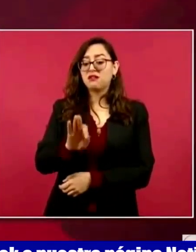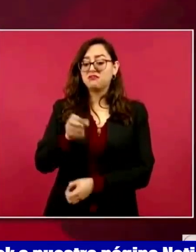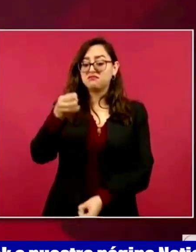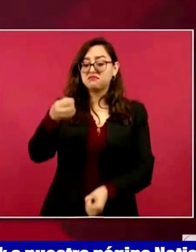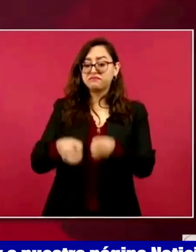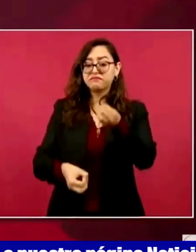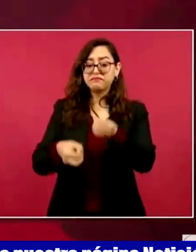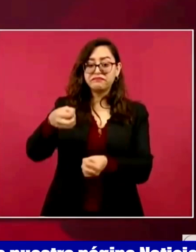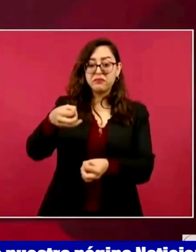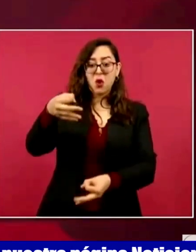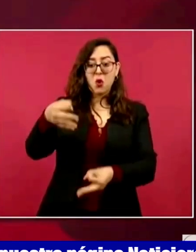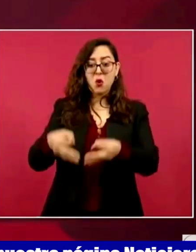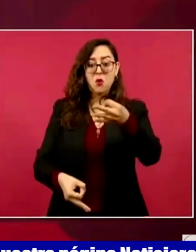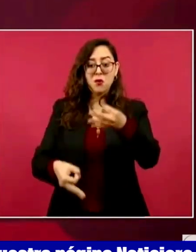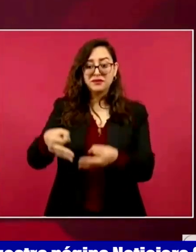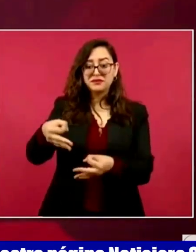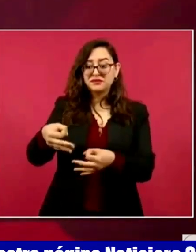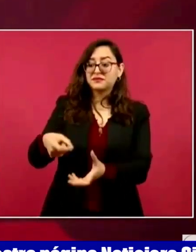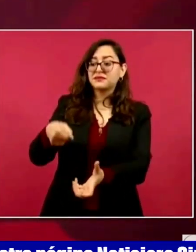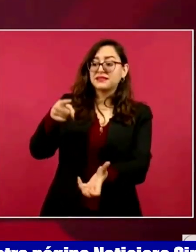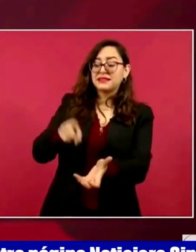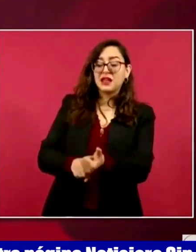lo que impera,